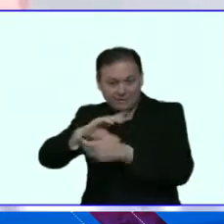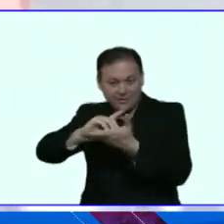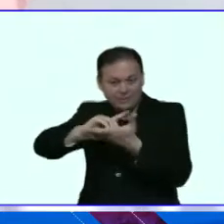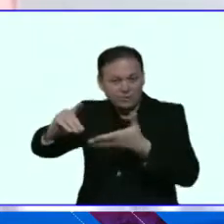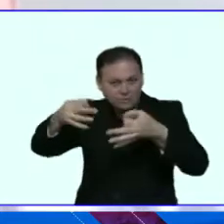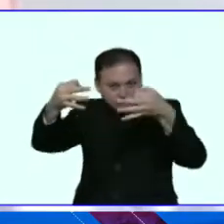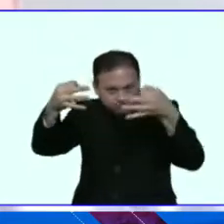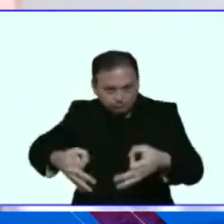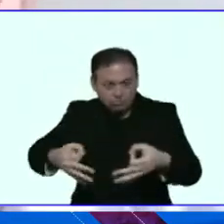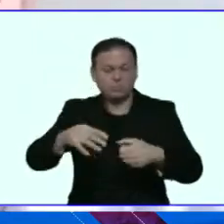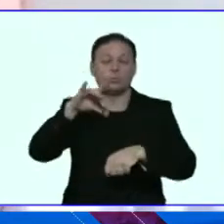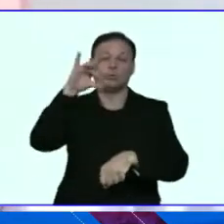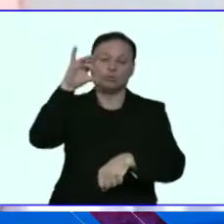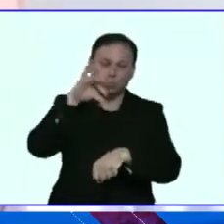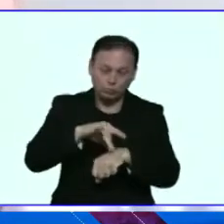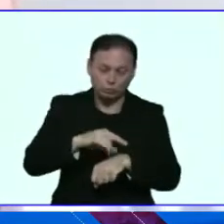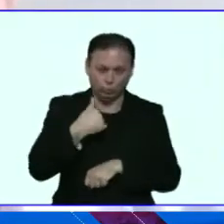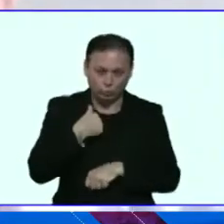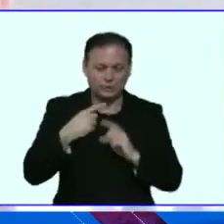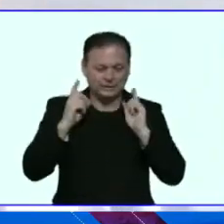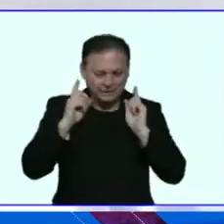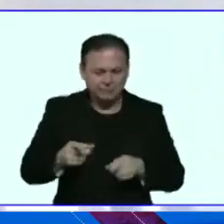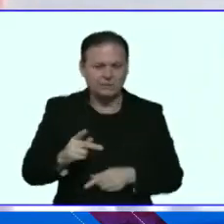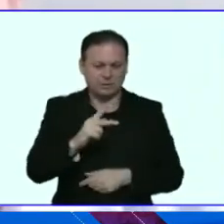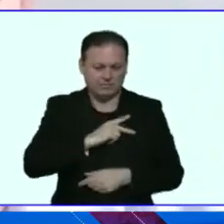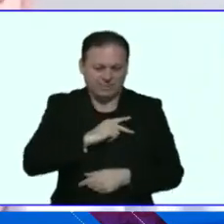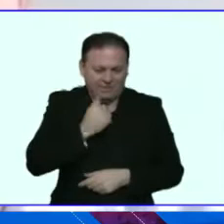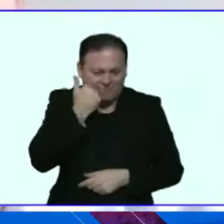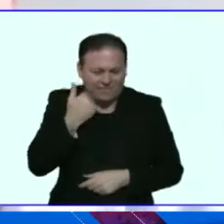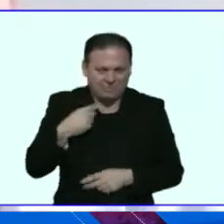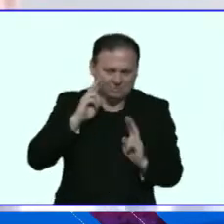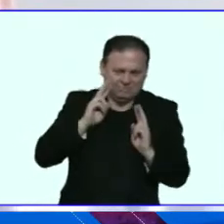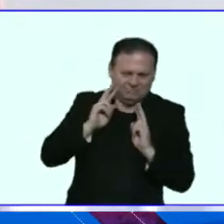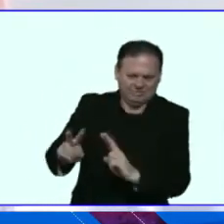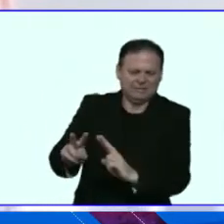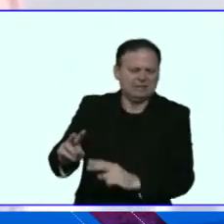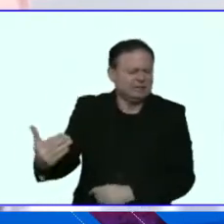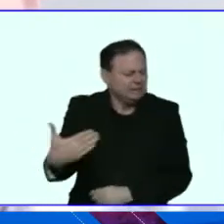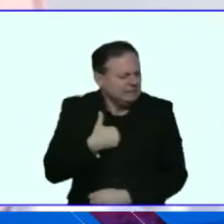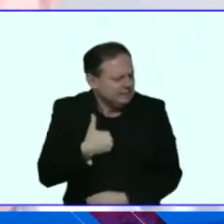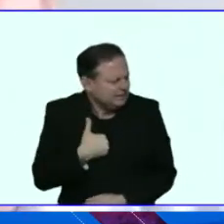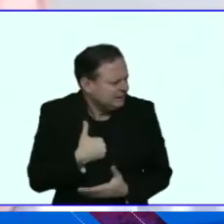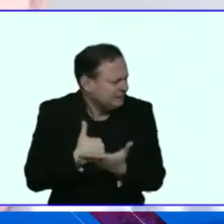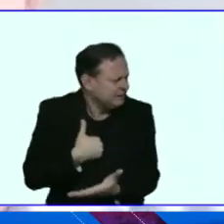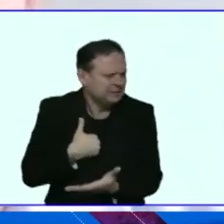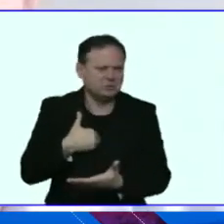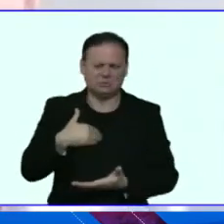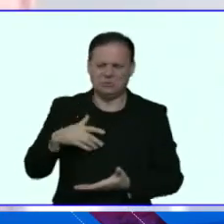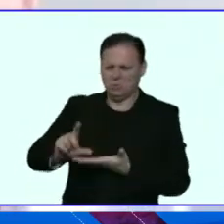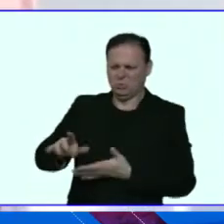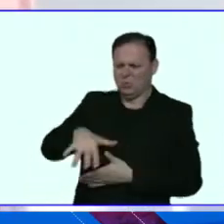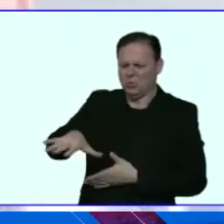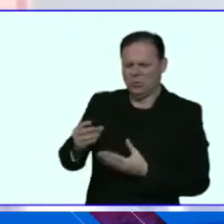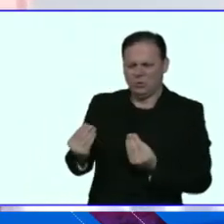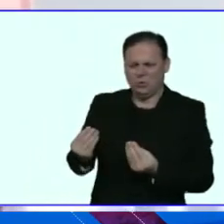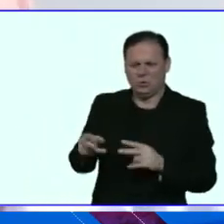como médico y como ciudadano. O sea, son dos cosas que yo no puedo desatar de mi corazón a la hora de estar aquí o en cualquier otra parte.